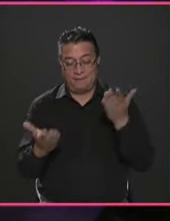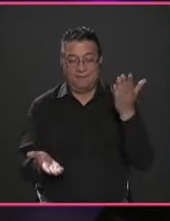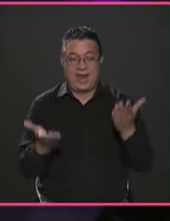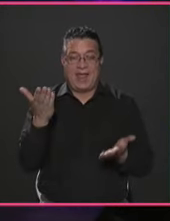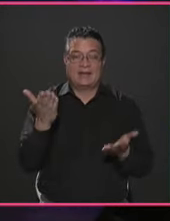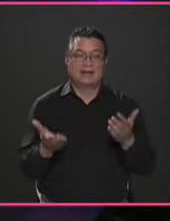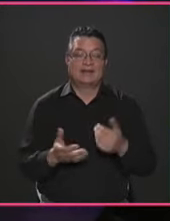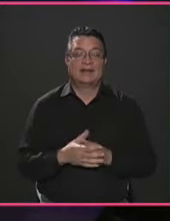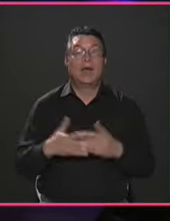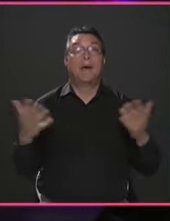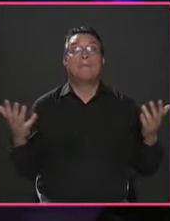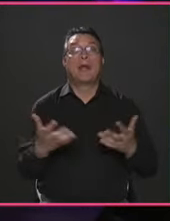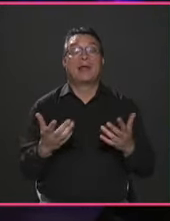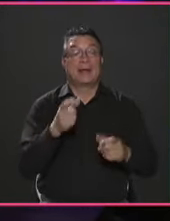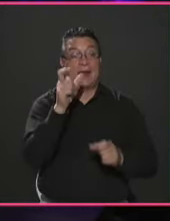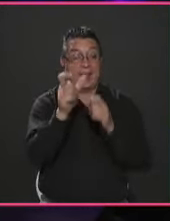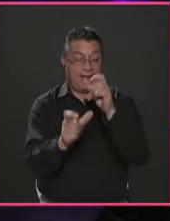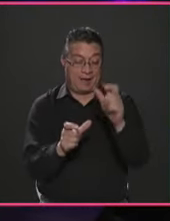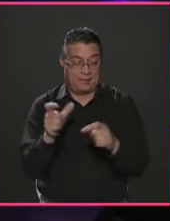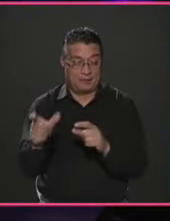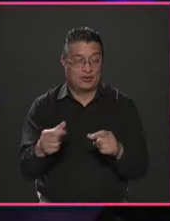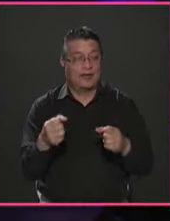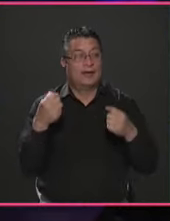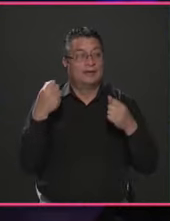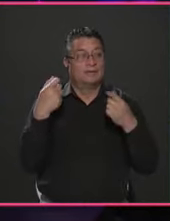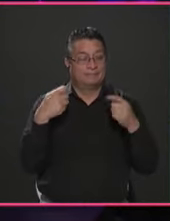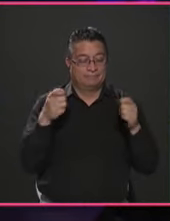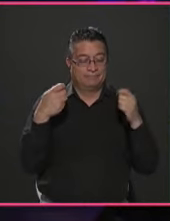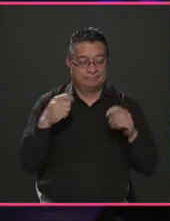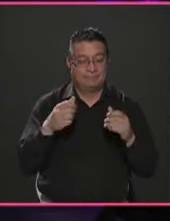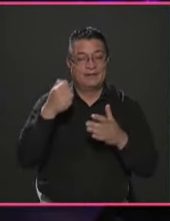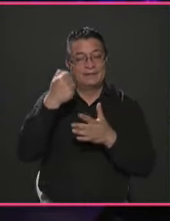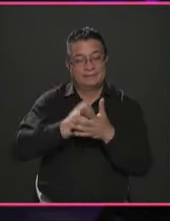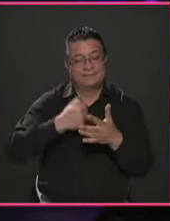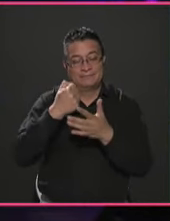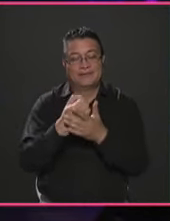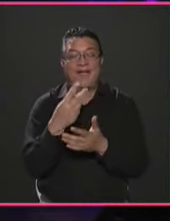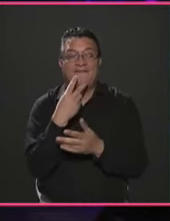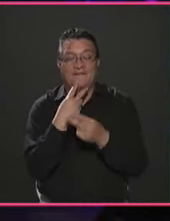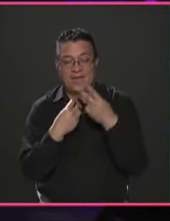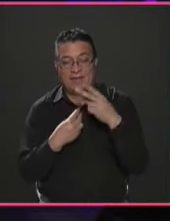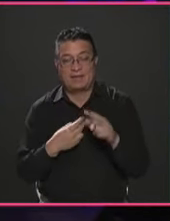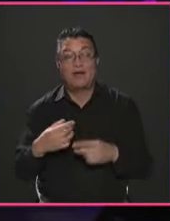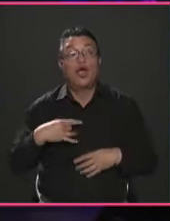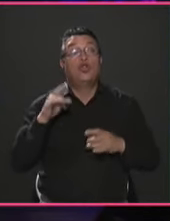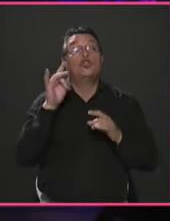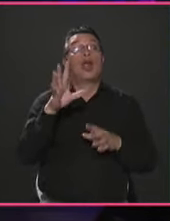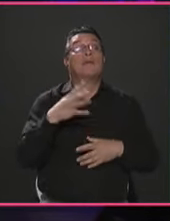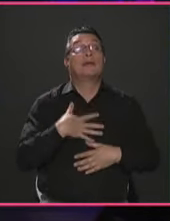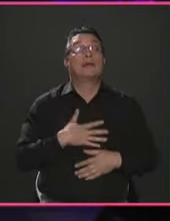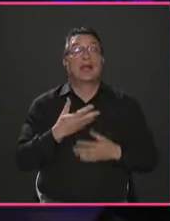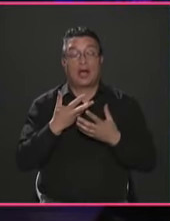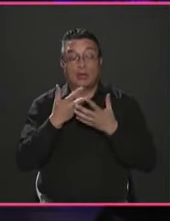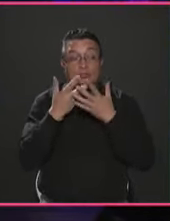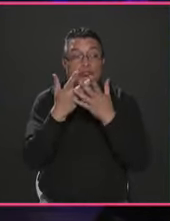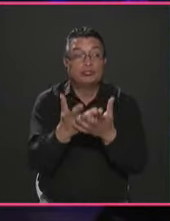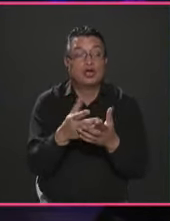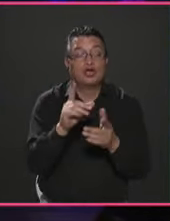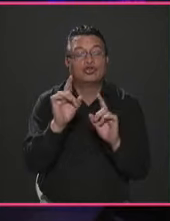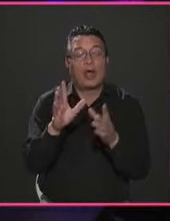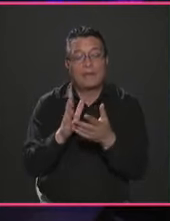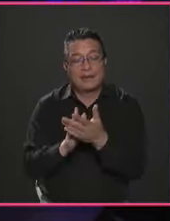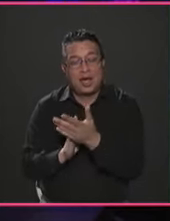balance para que el paciente siguiera luchando por su vida y solo quiero transmitir que este es solo el